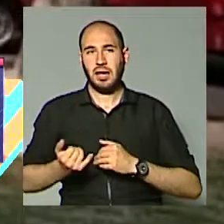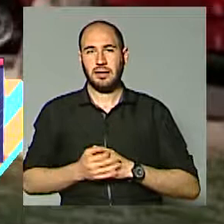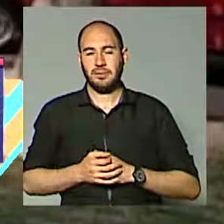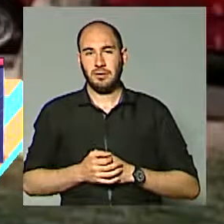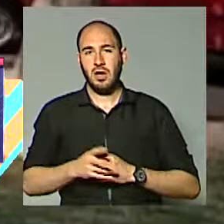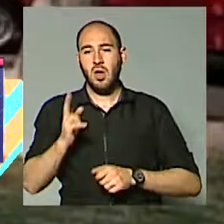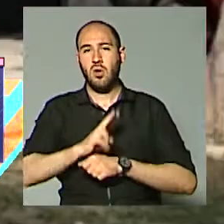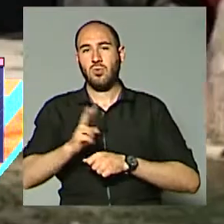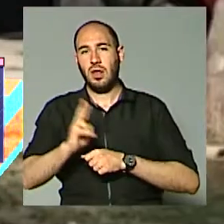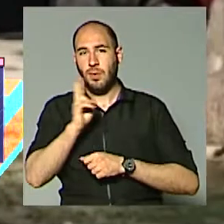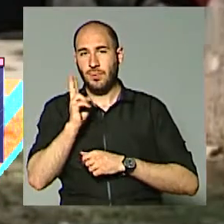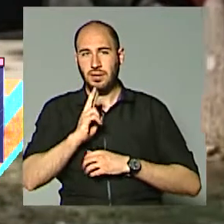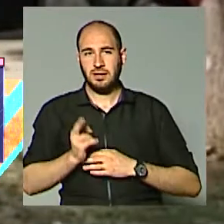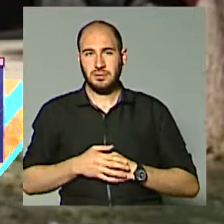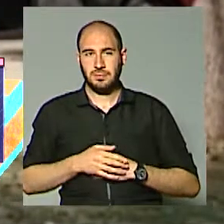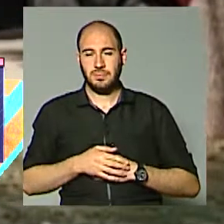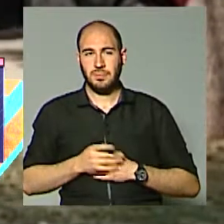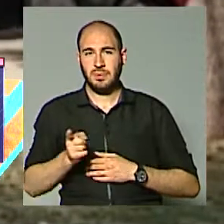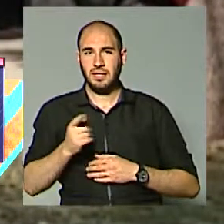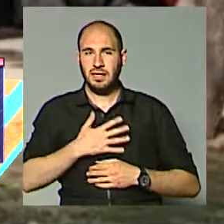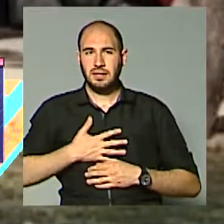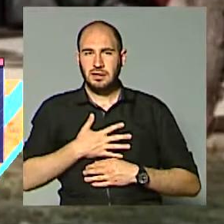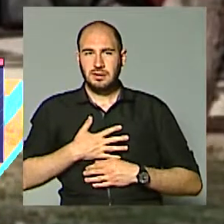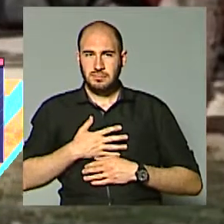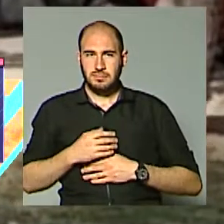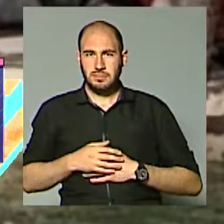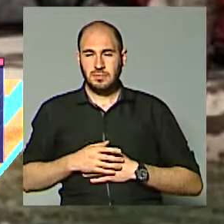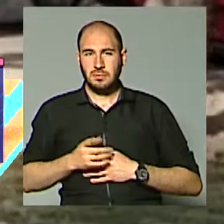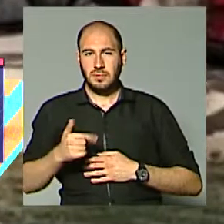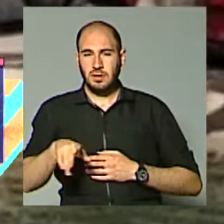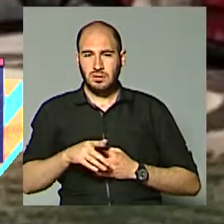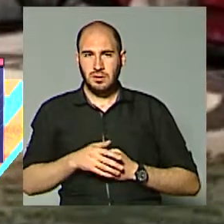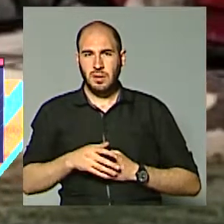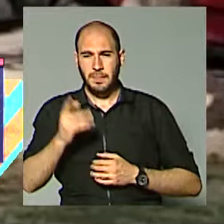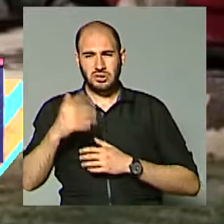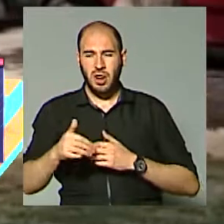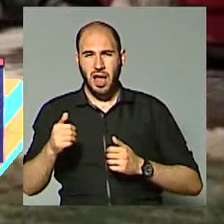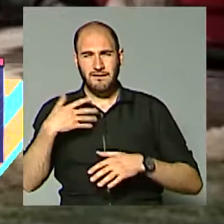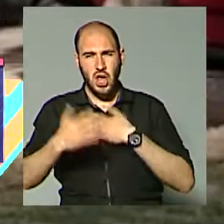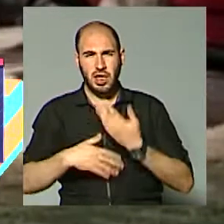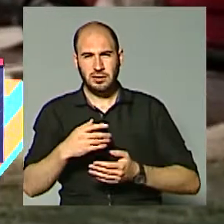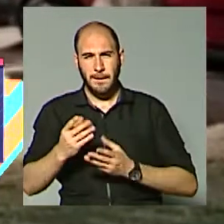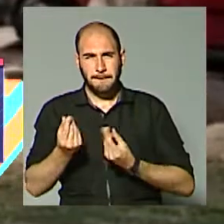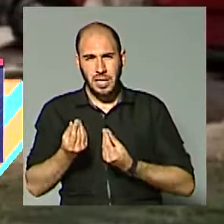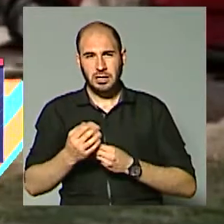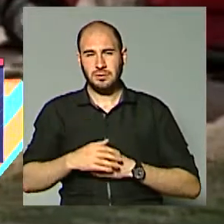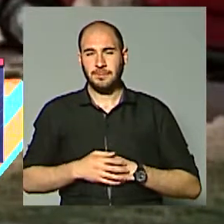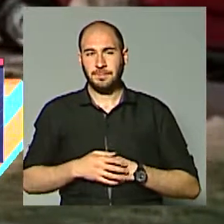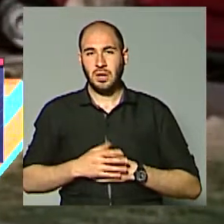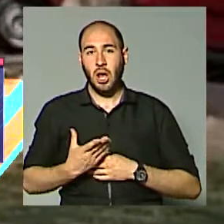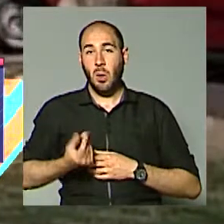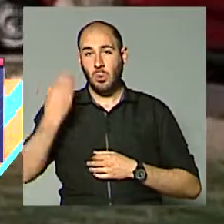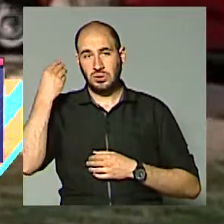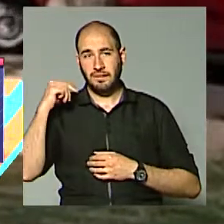para proteger a las mujeres que cuando sientan que se están desvinculando con el agresor y con ese temor que muchas